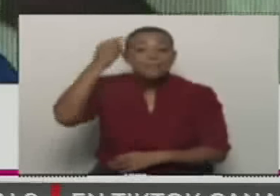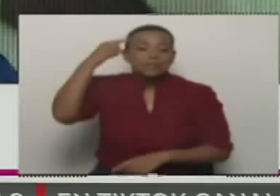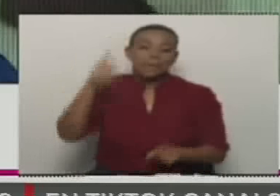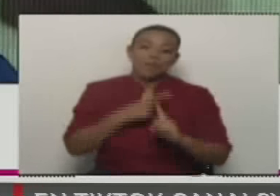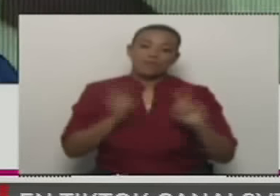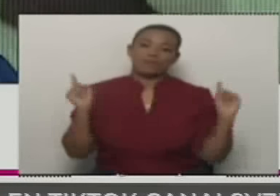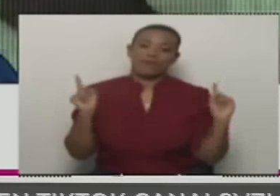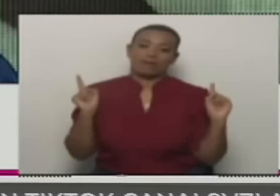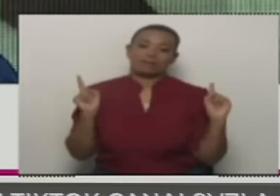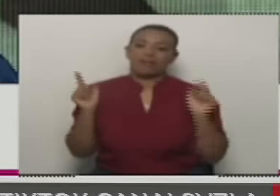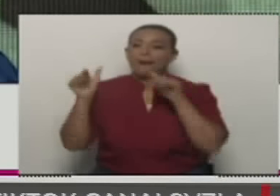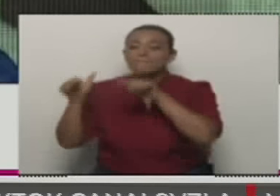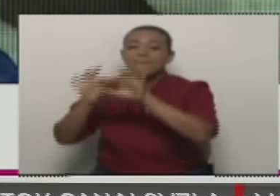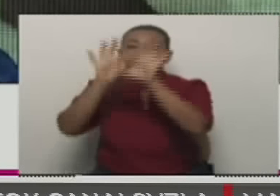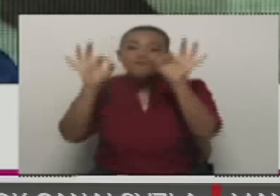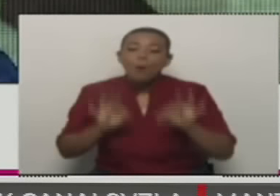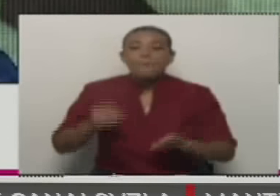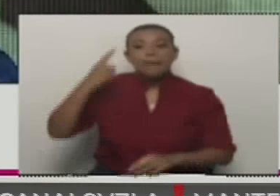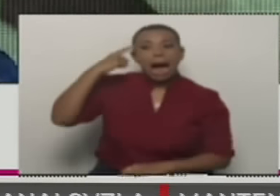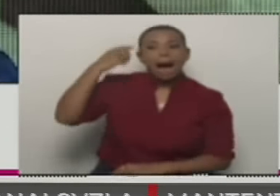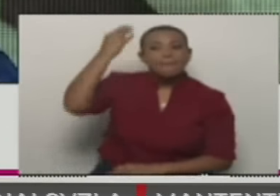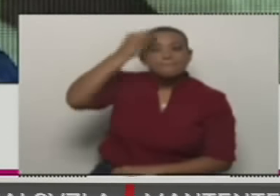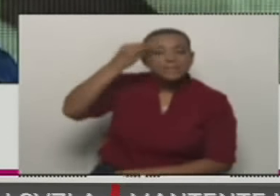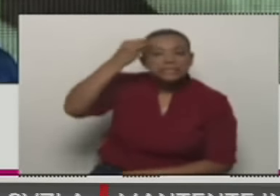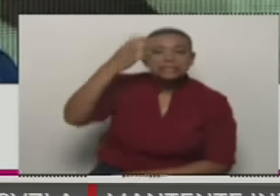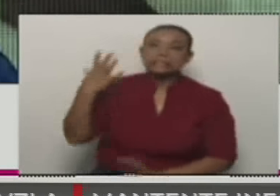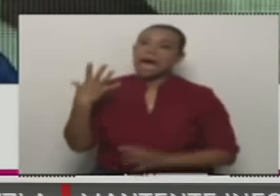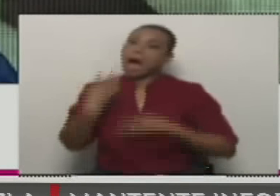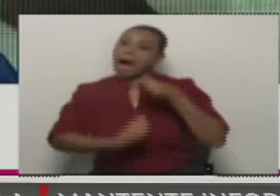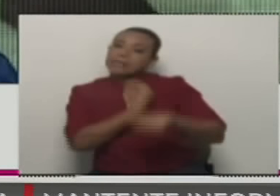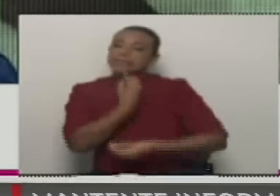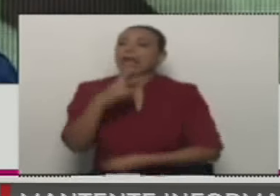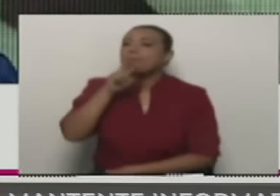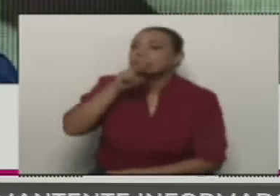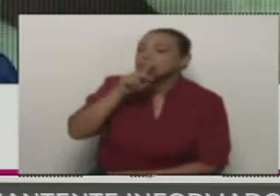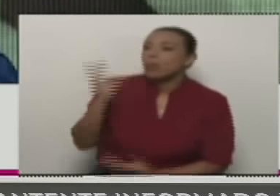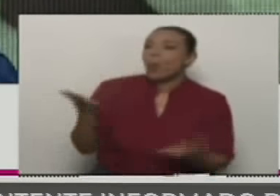Cada quien tiene una forma de reaccionar, de hacer, de decir.